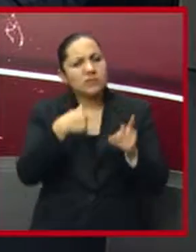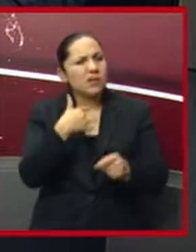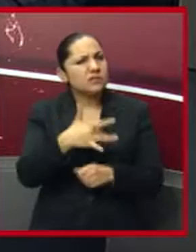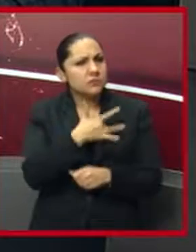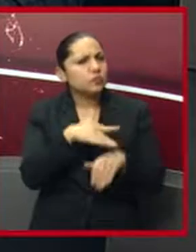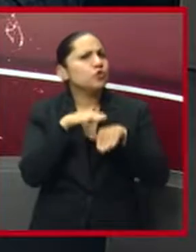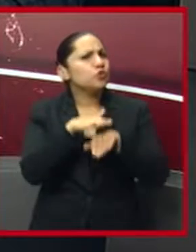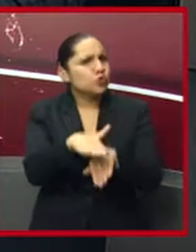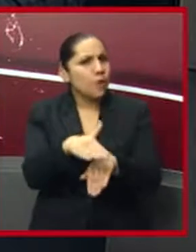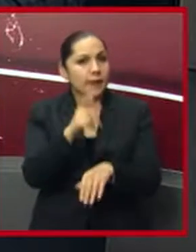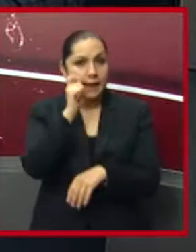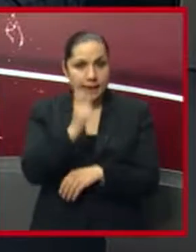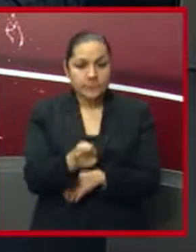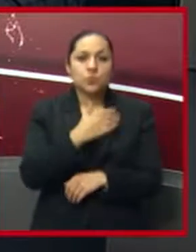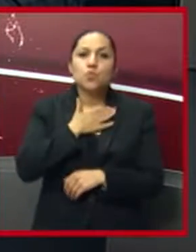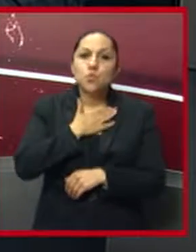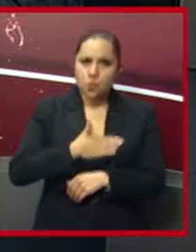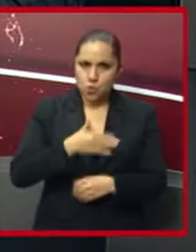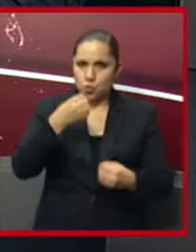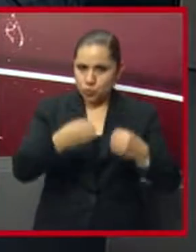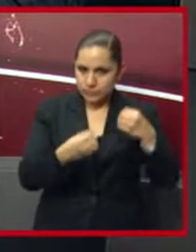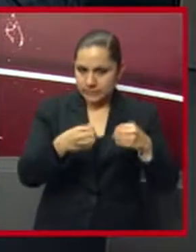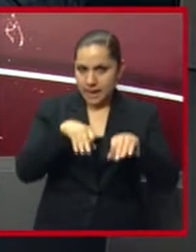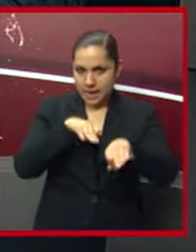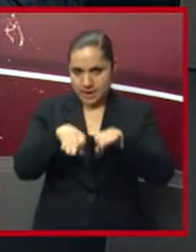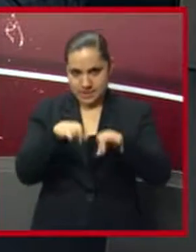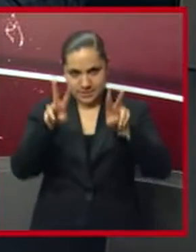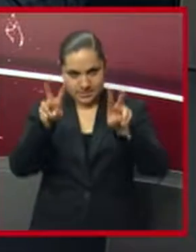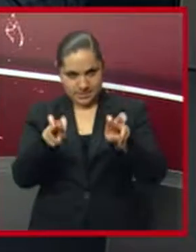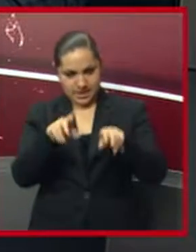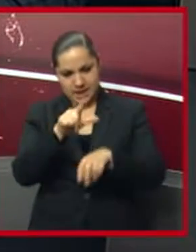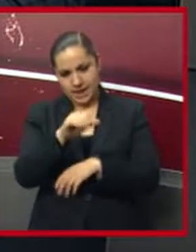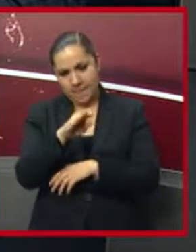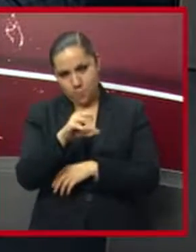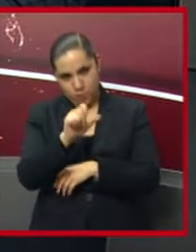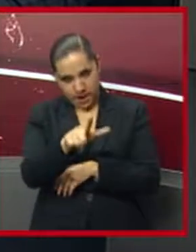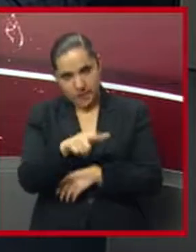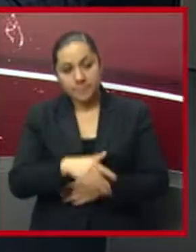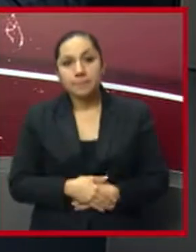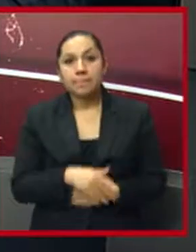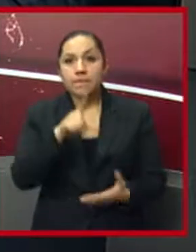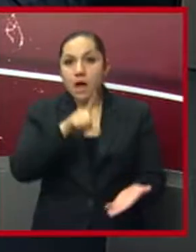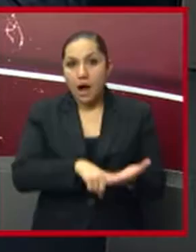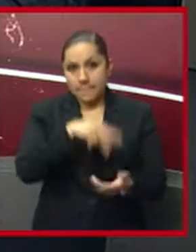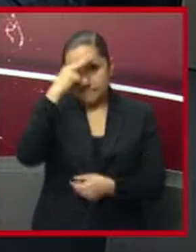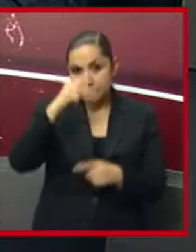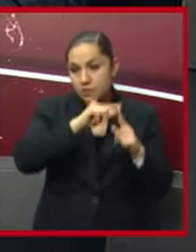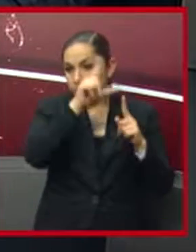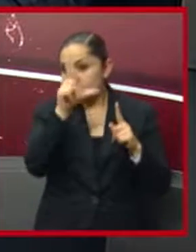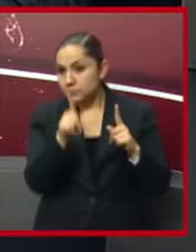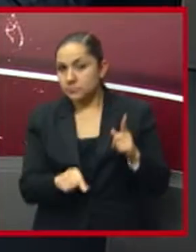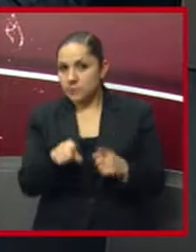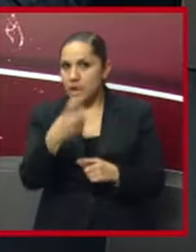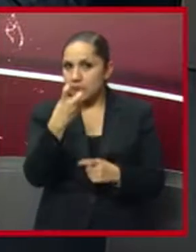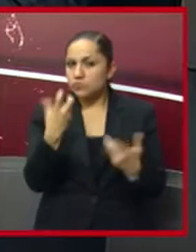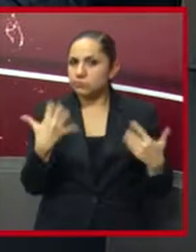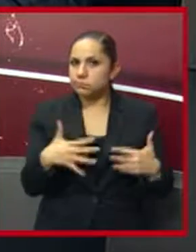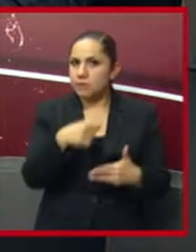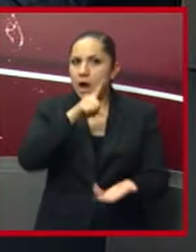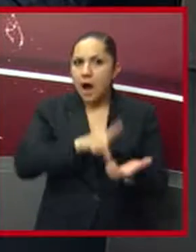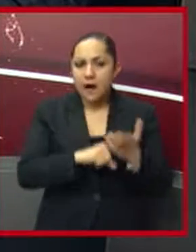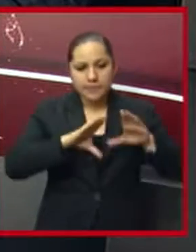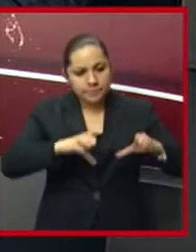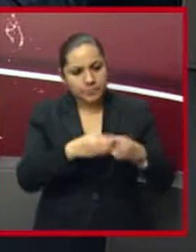justicia laboral. Se tomó una gran decisión en el país de poder eliminar las juntas de conciliación